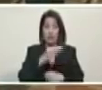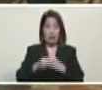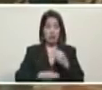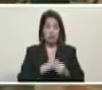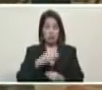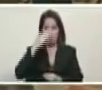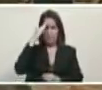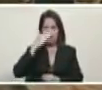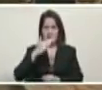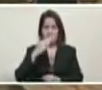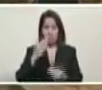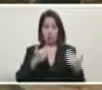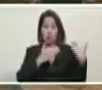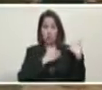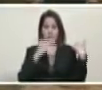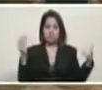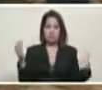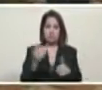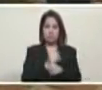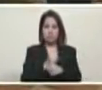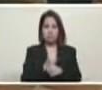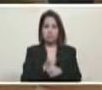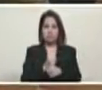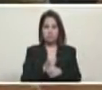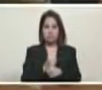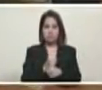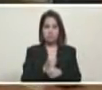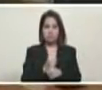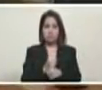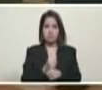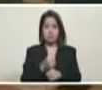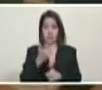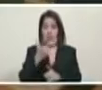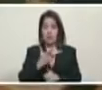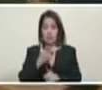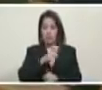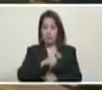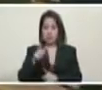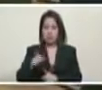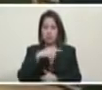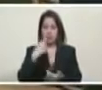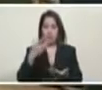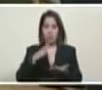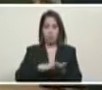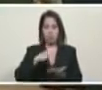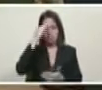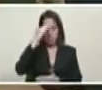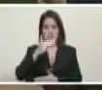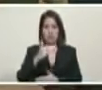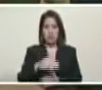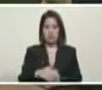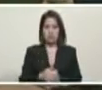que los responsables de este atentado que cobró la vida de estos 3 militares de nuestra patria